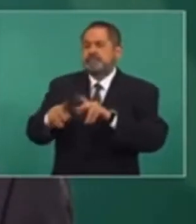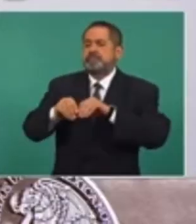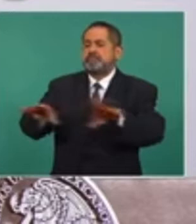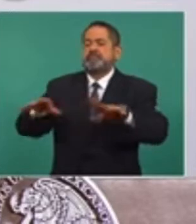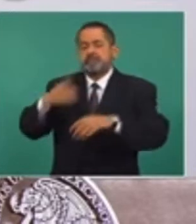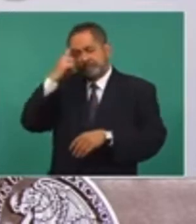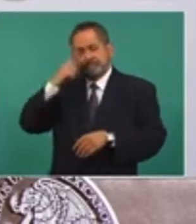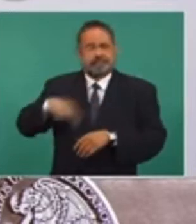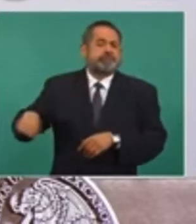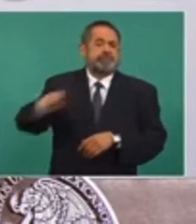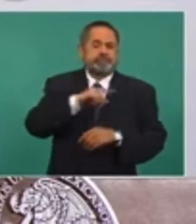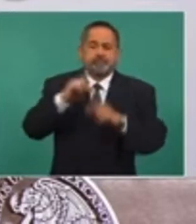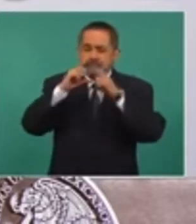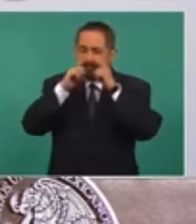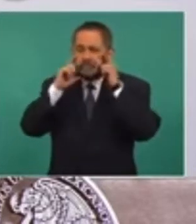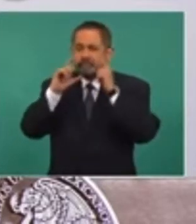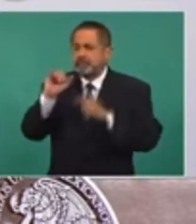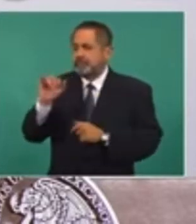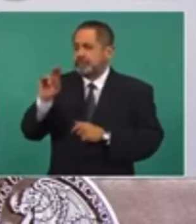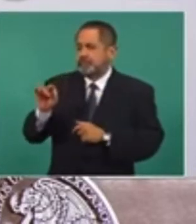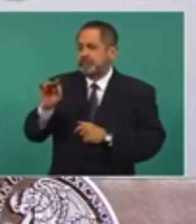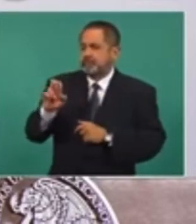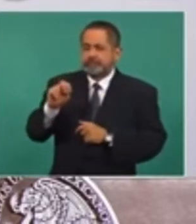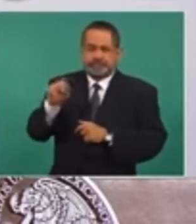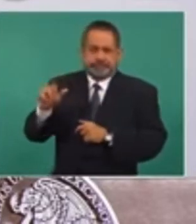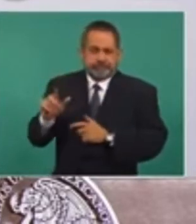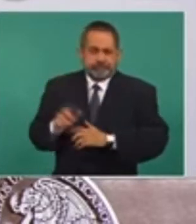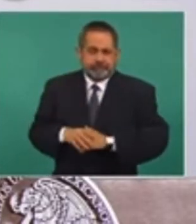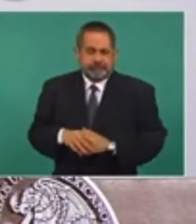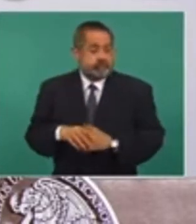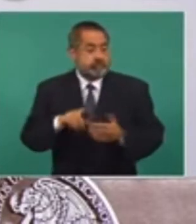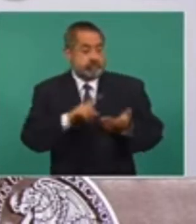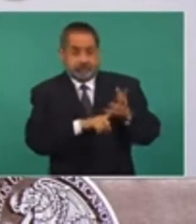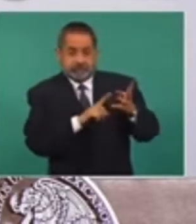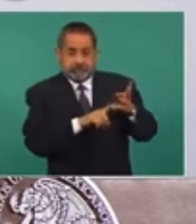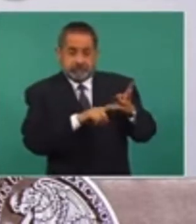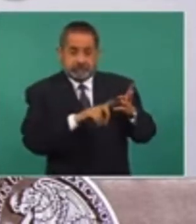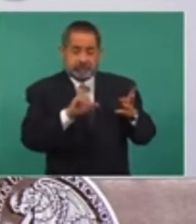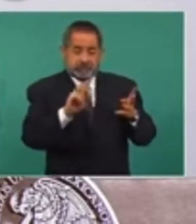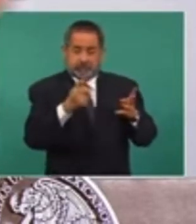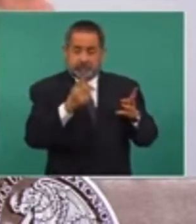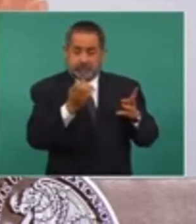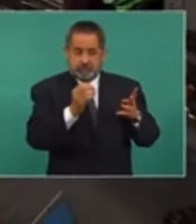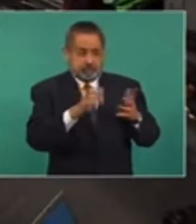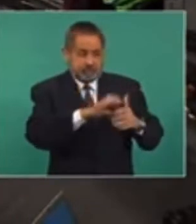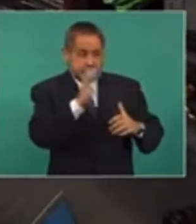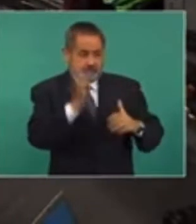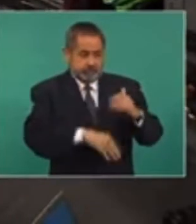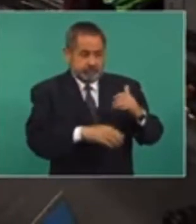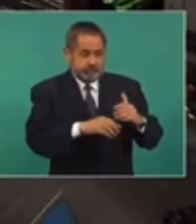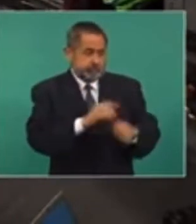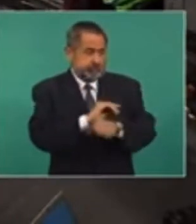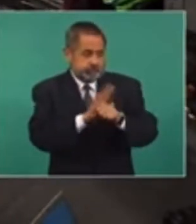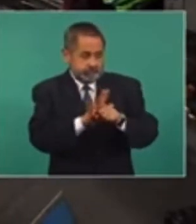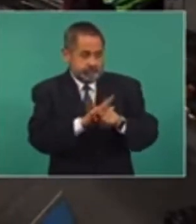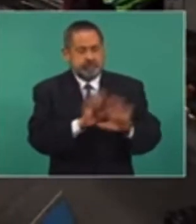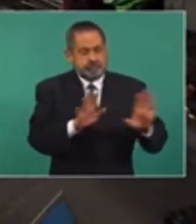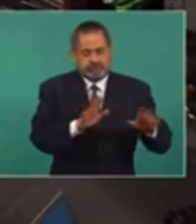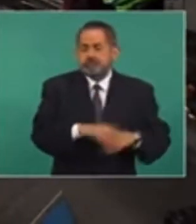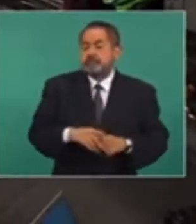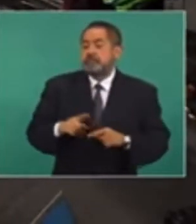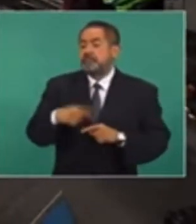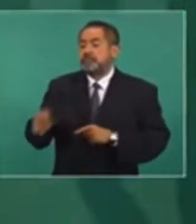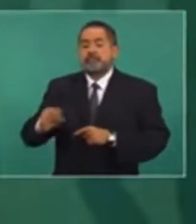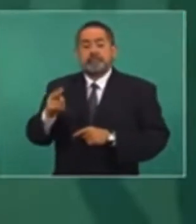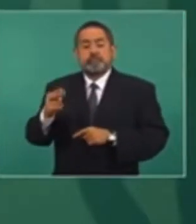la vacunación contra COVID, que será el 31 de octubre. Entonces, 3 de noviembre estaremos